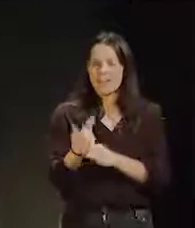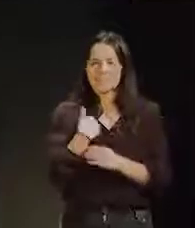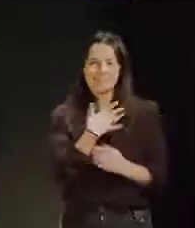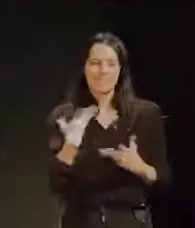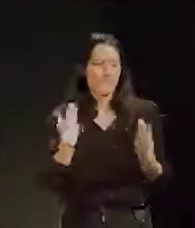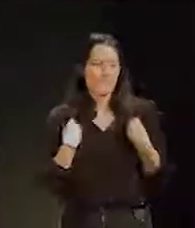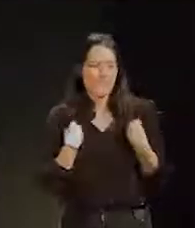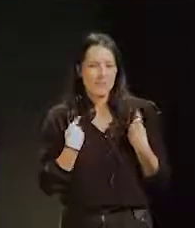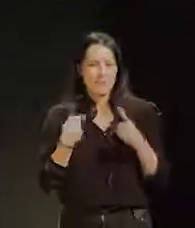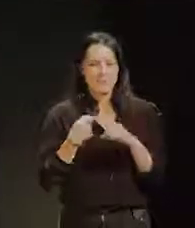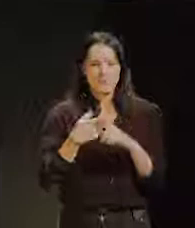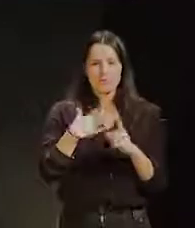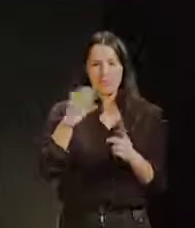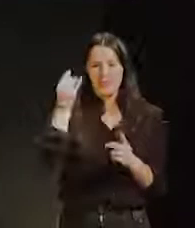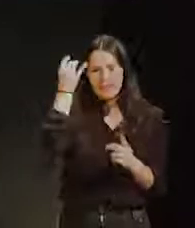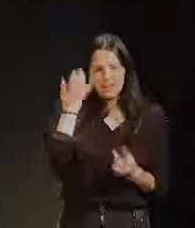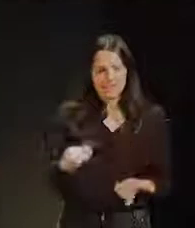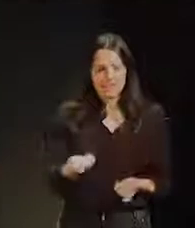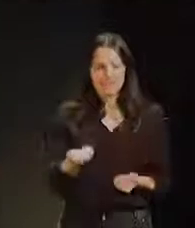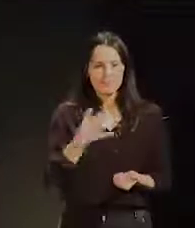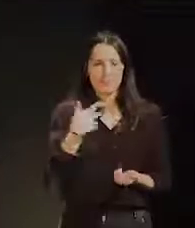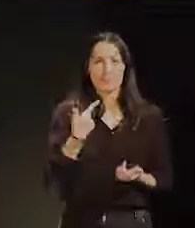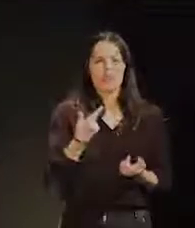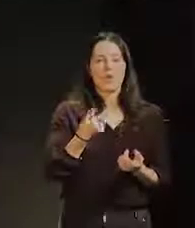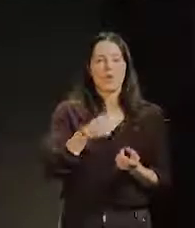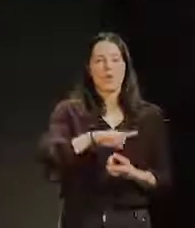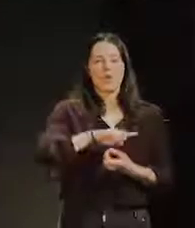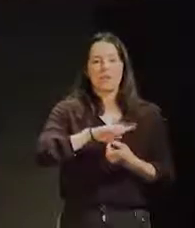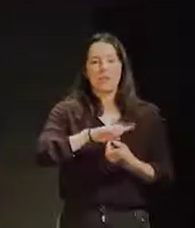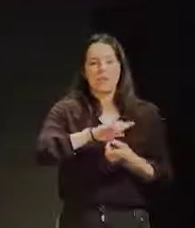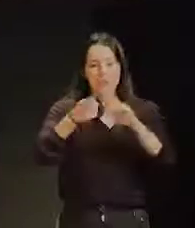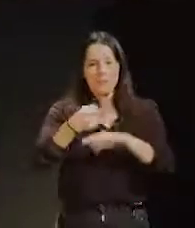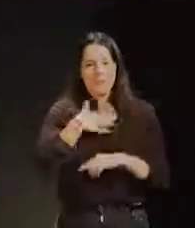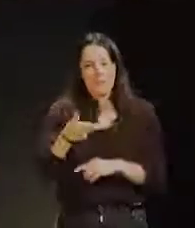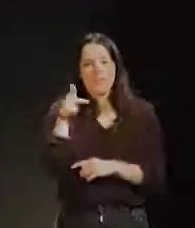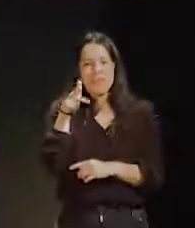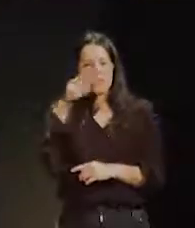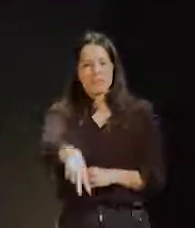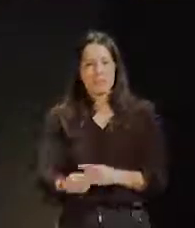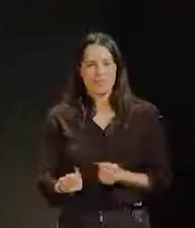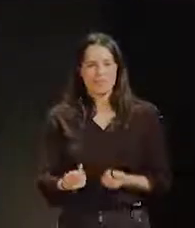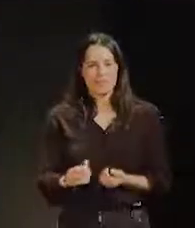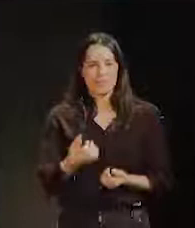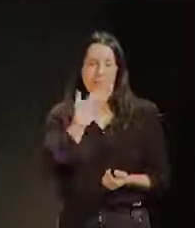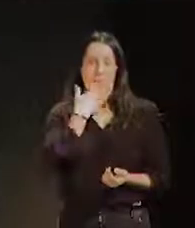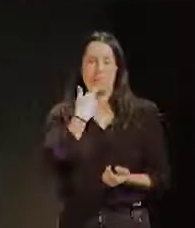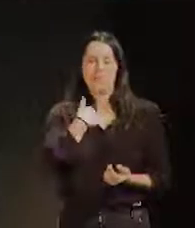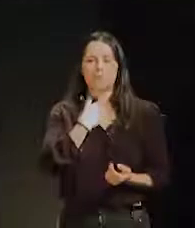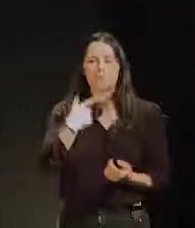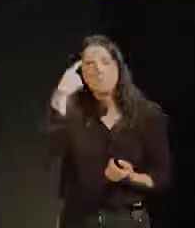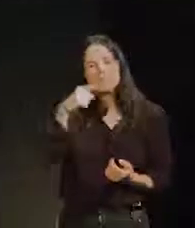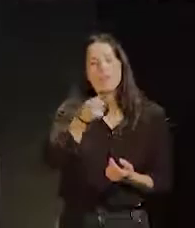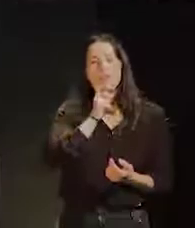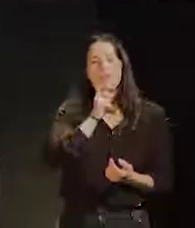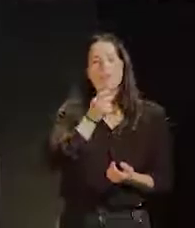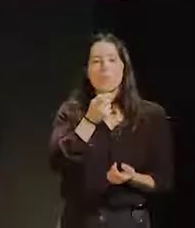desde vuestra creatividad, es decir, convertir ese y convertirlo en un derecho, es decir, como podemos en teoría tener cada uno ahí, cada uno de